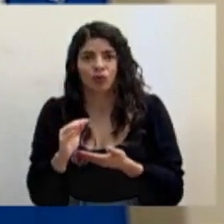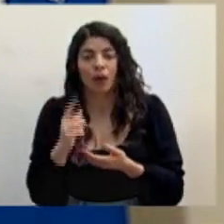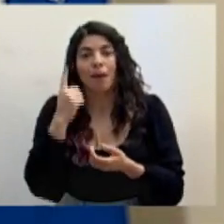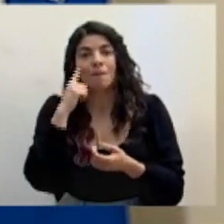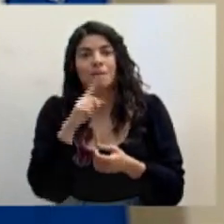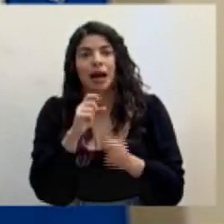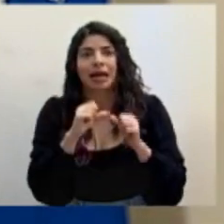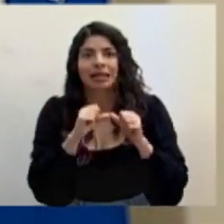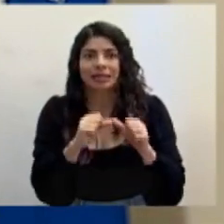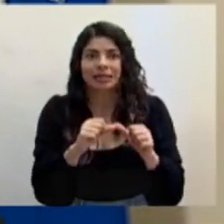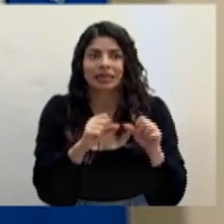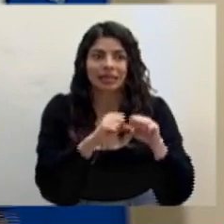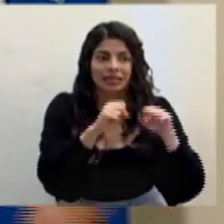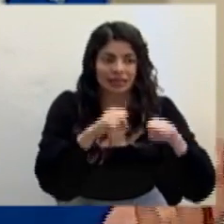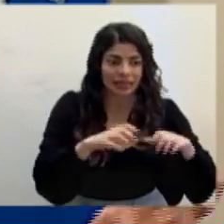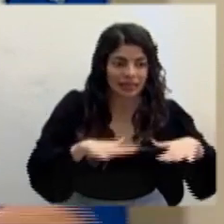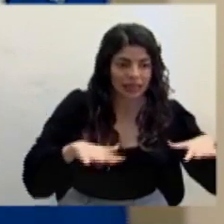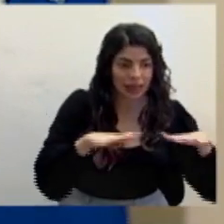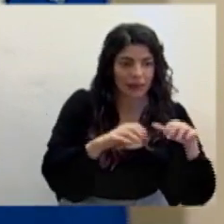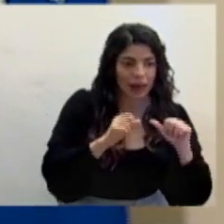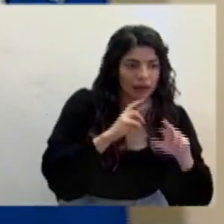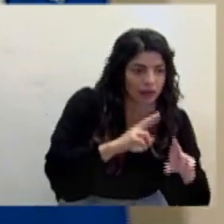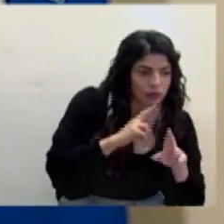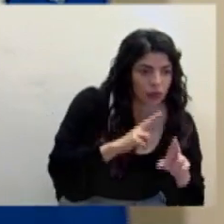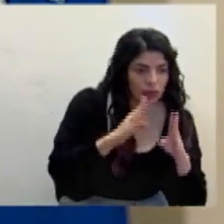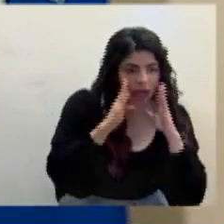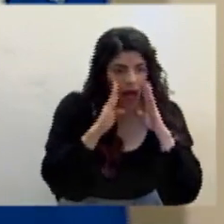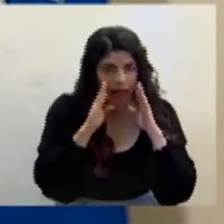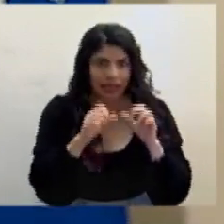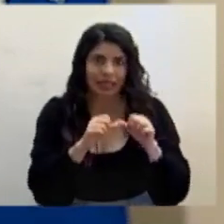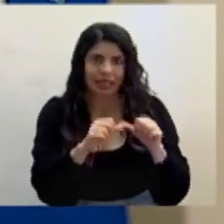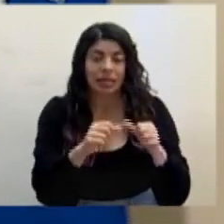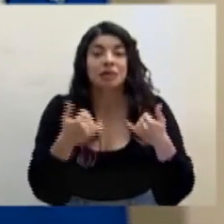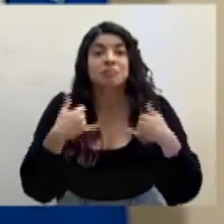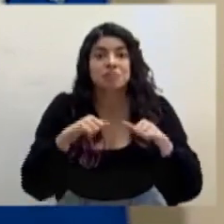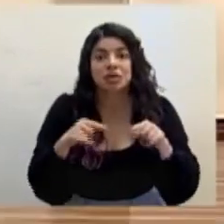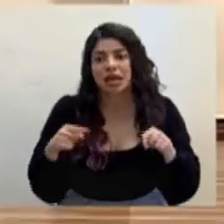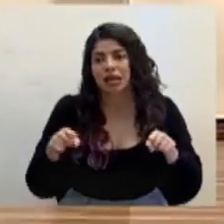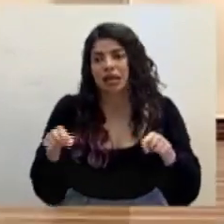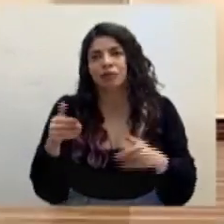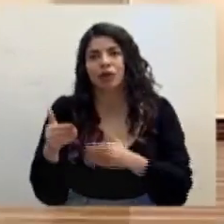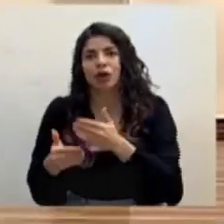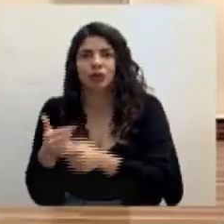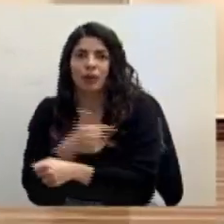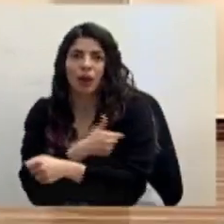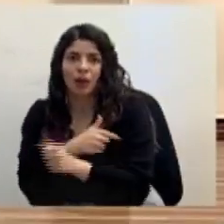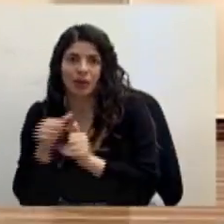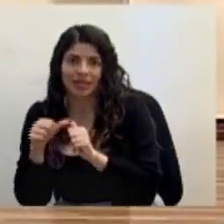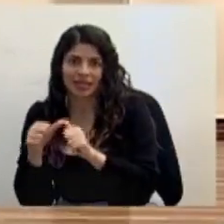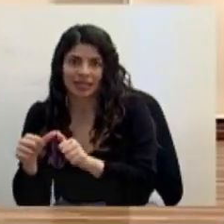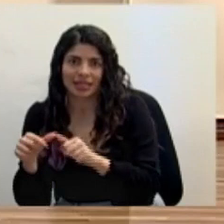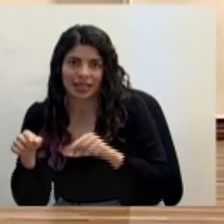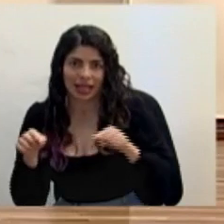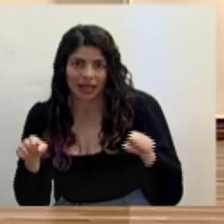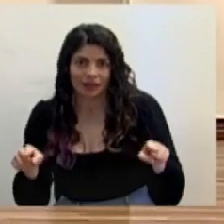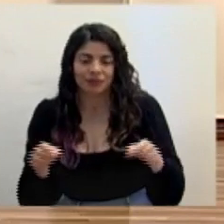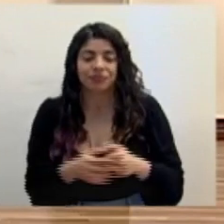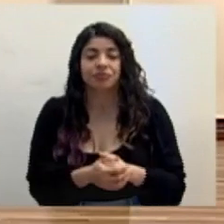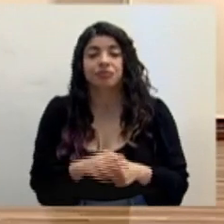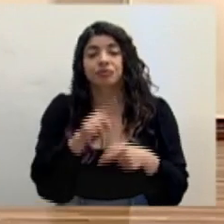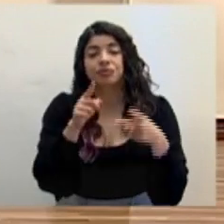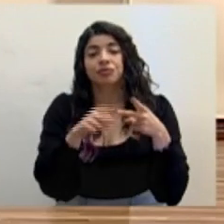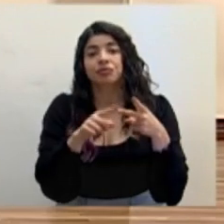de respuesta del sistema en tanto se avanza en el programa de vacunación. La siguiente consulta la